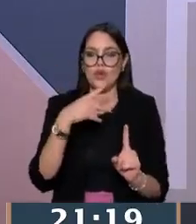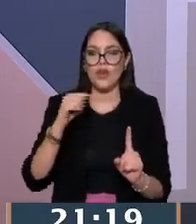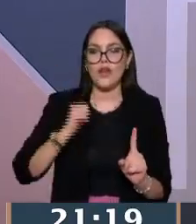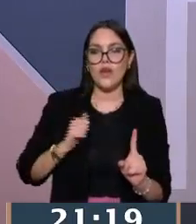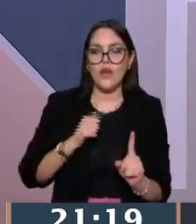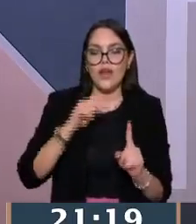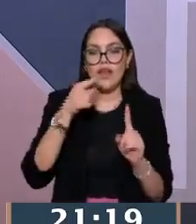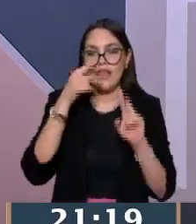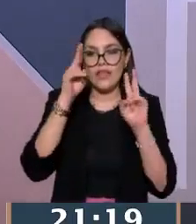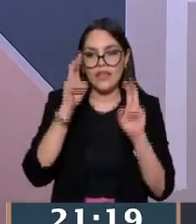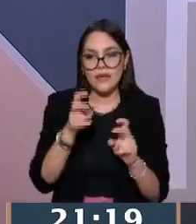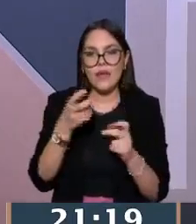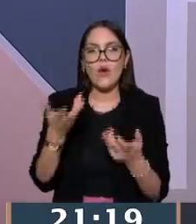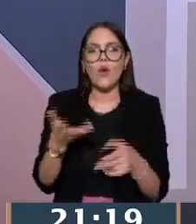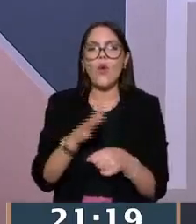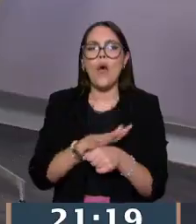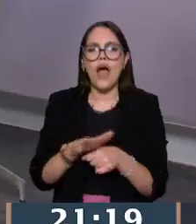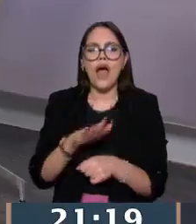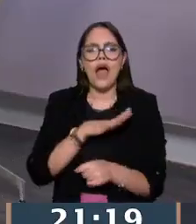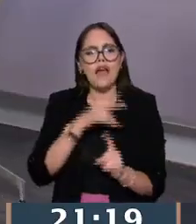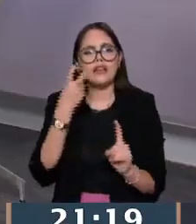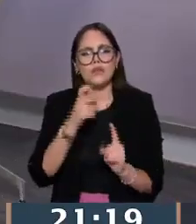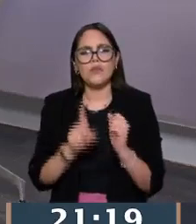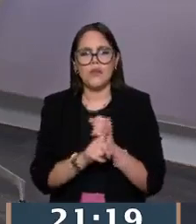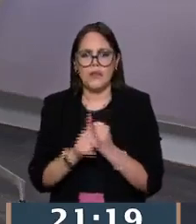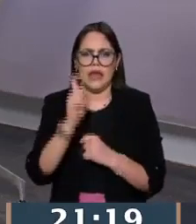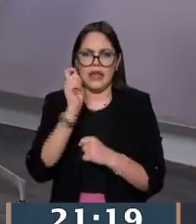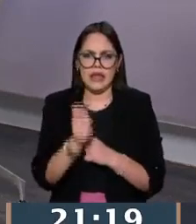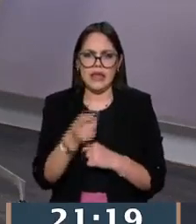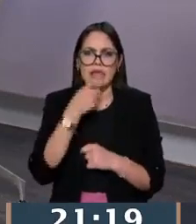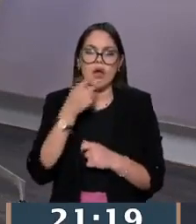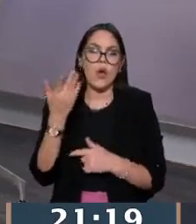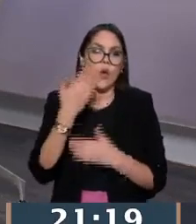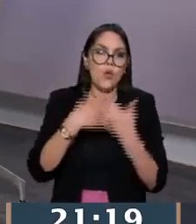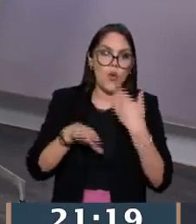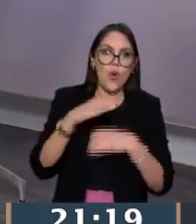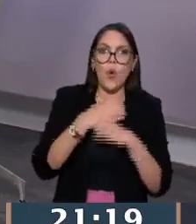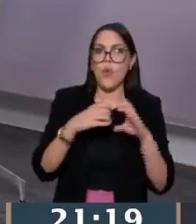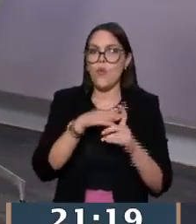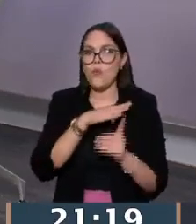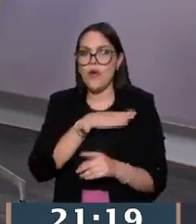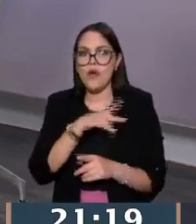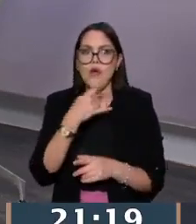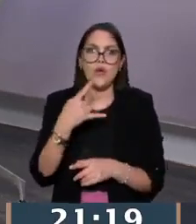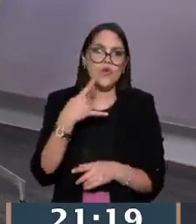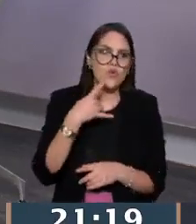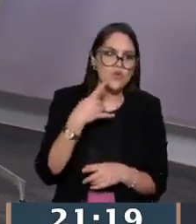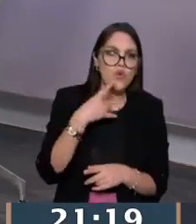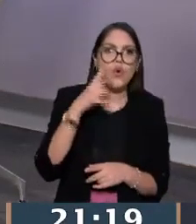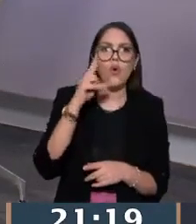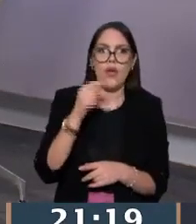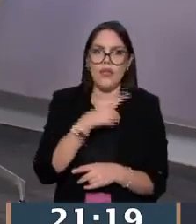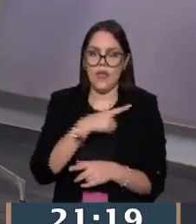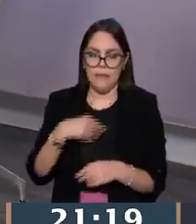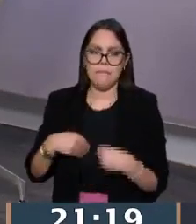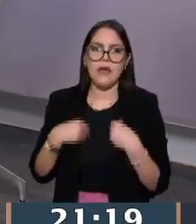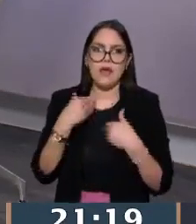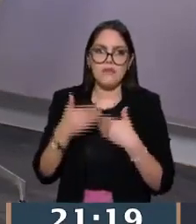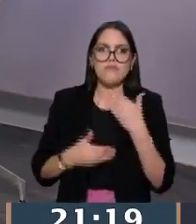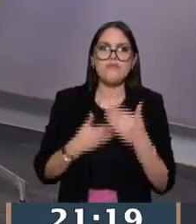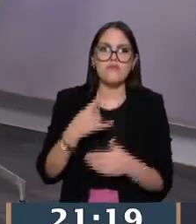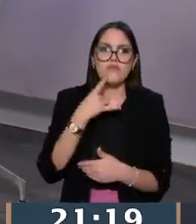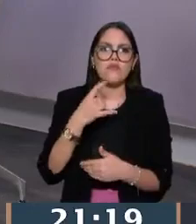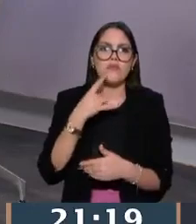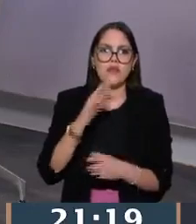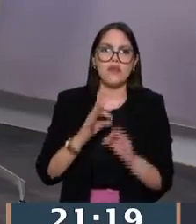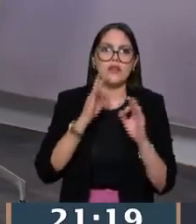meollo del asunto. ¿Cuál es el problema con eso? No quiere decir que el talento, el esfuerzo, efectivamente echarle ganas en la vida, tampoco se trata